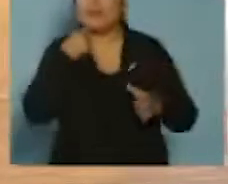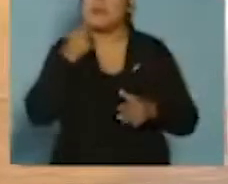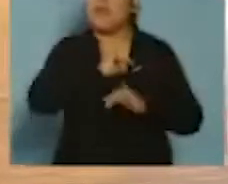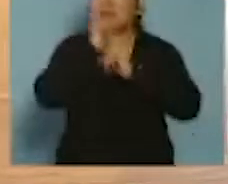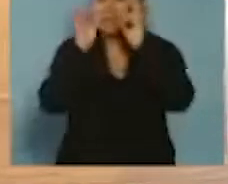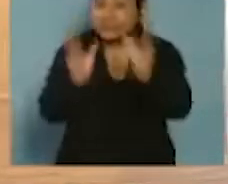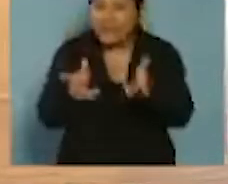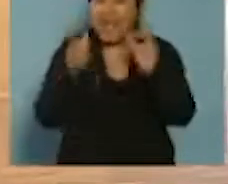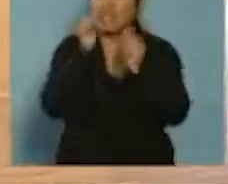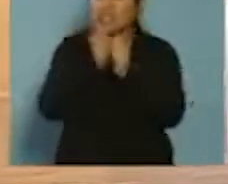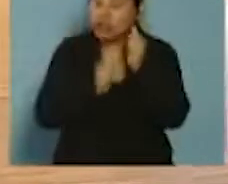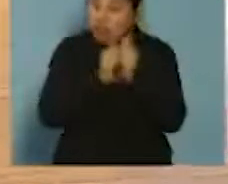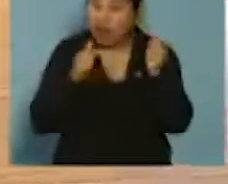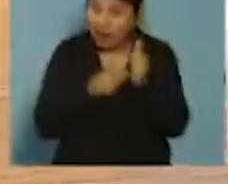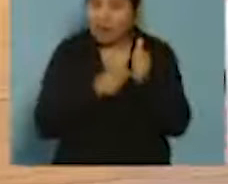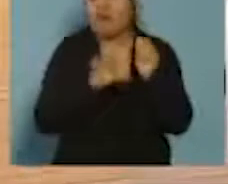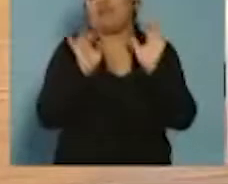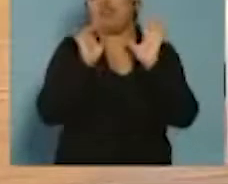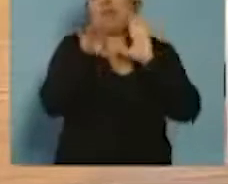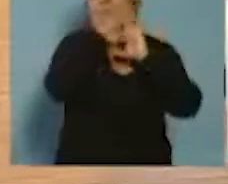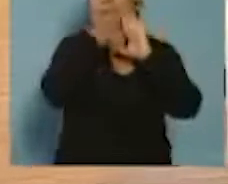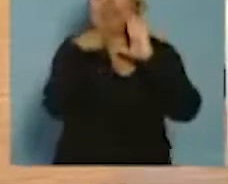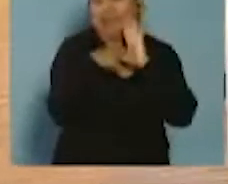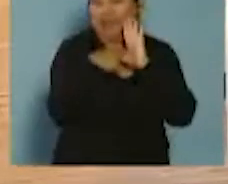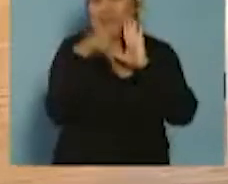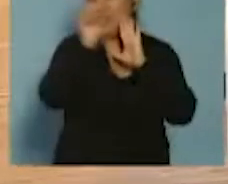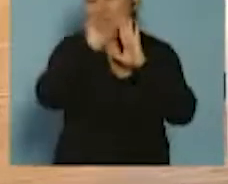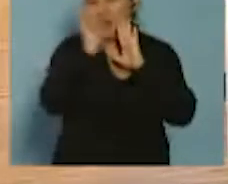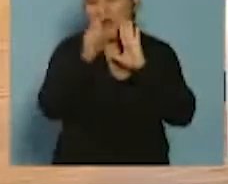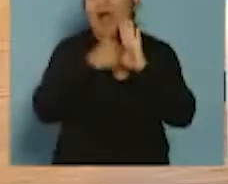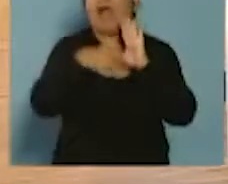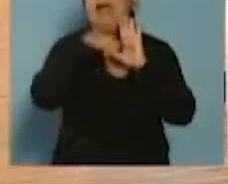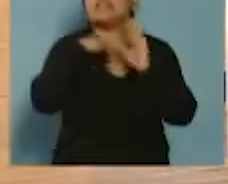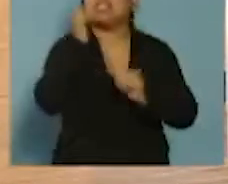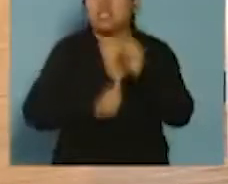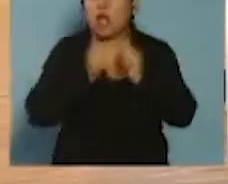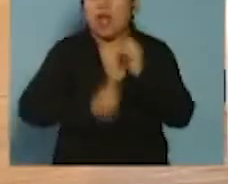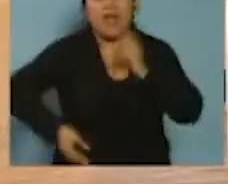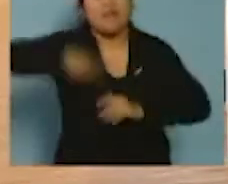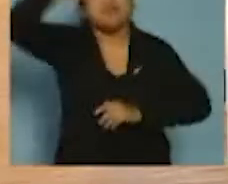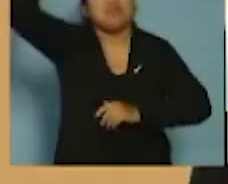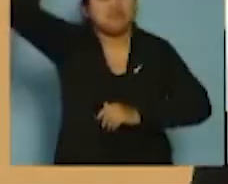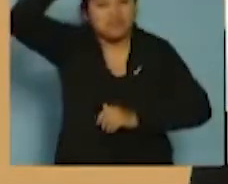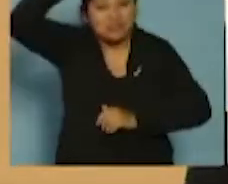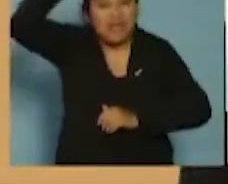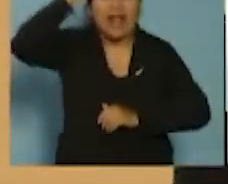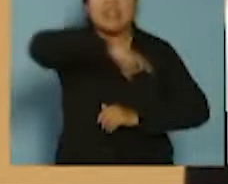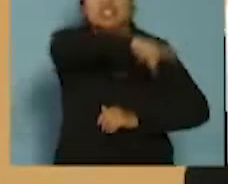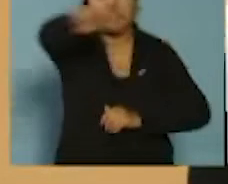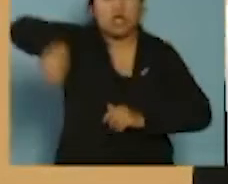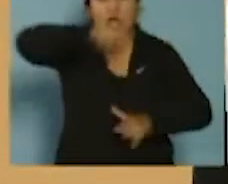creo que apuntamos mucho a la niñez por eso estuve en la escuela manuel belgrano número uno y yo les dije a ellos